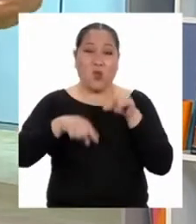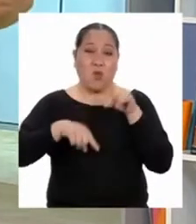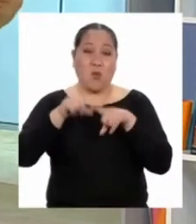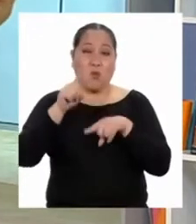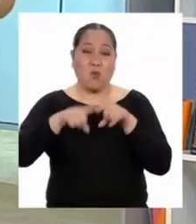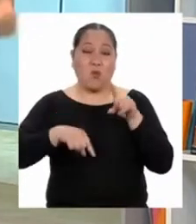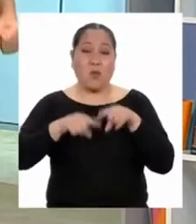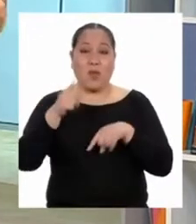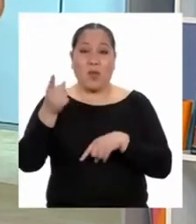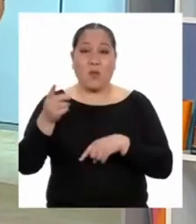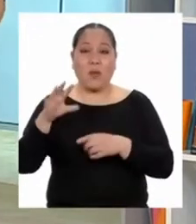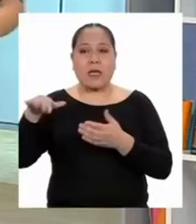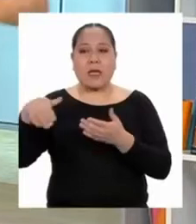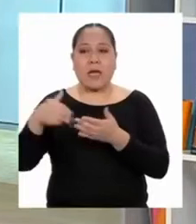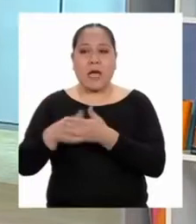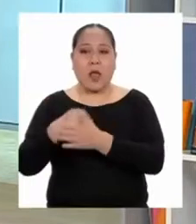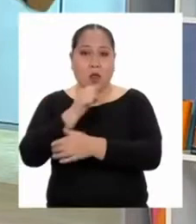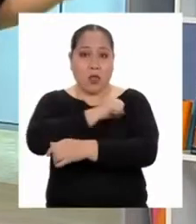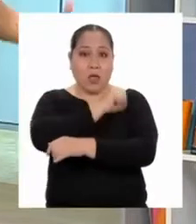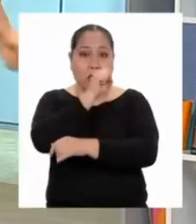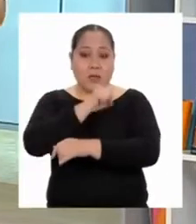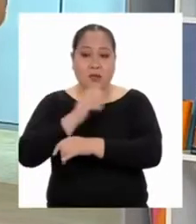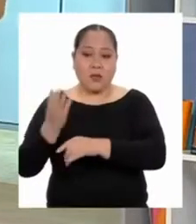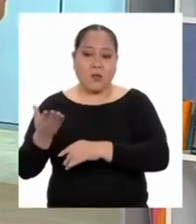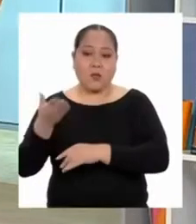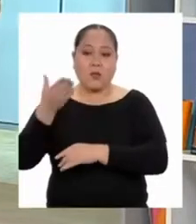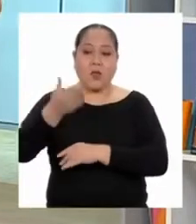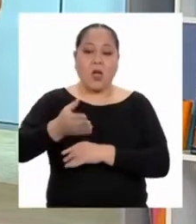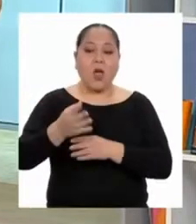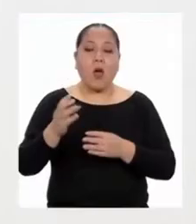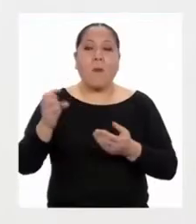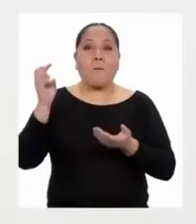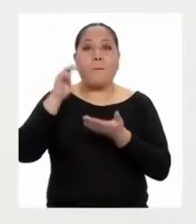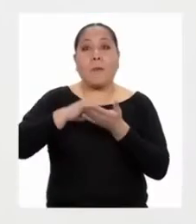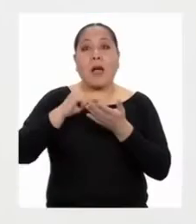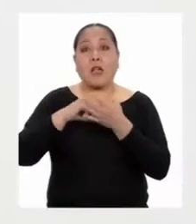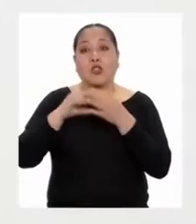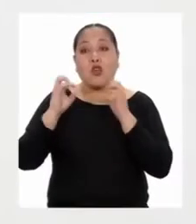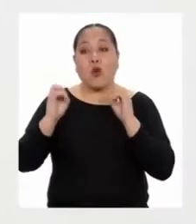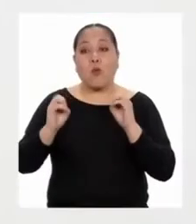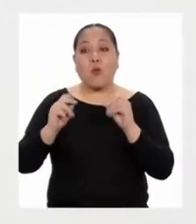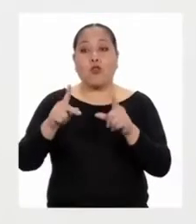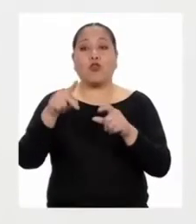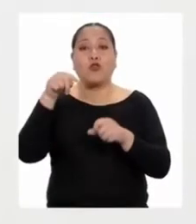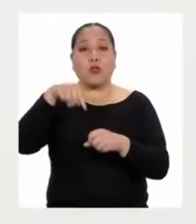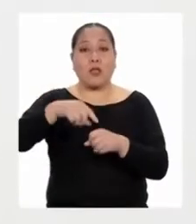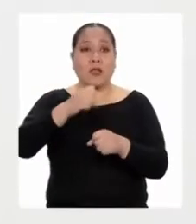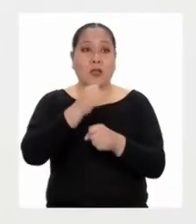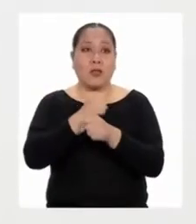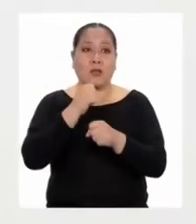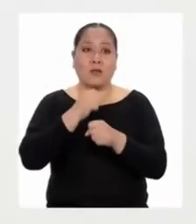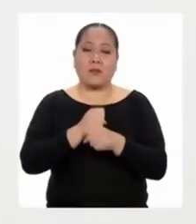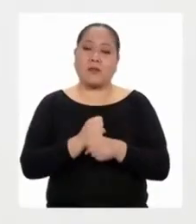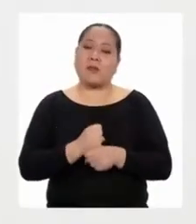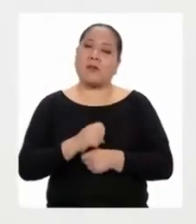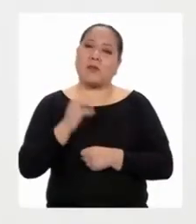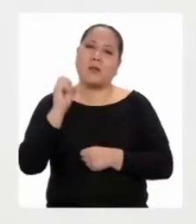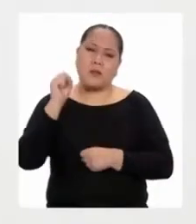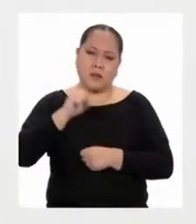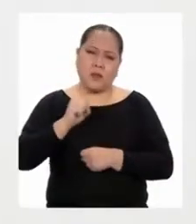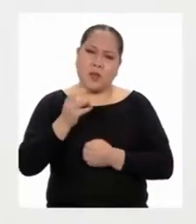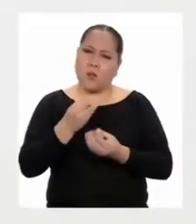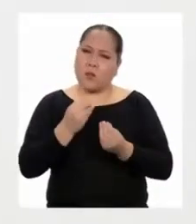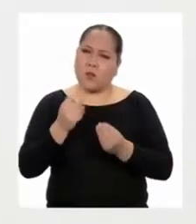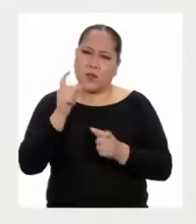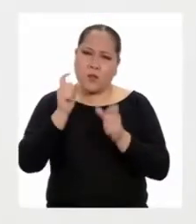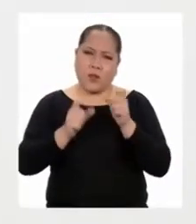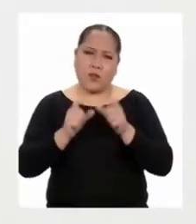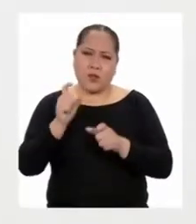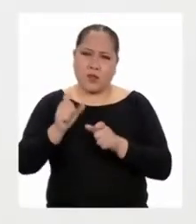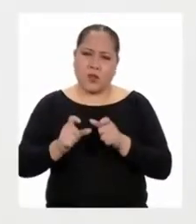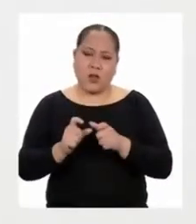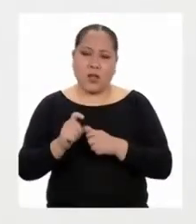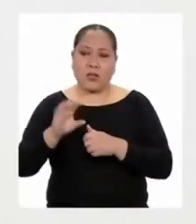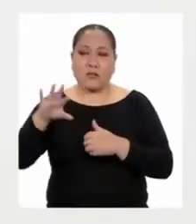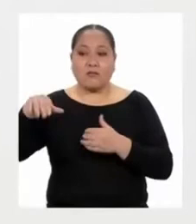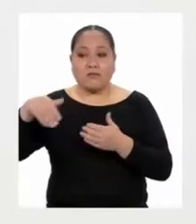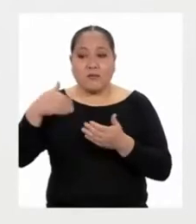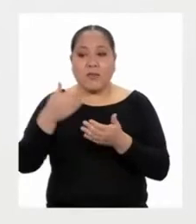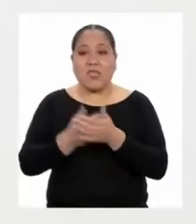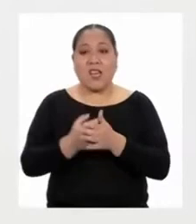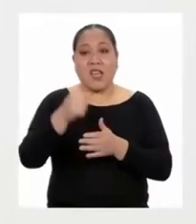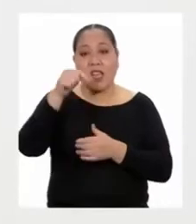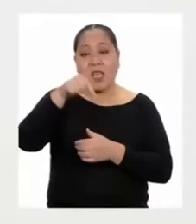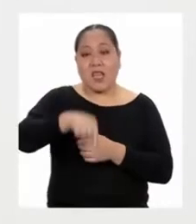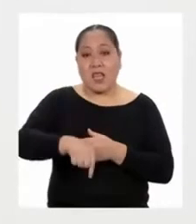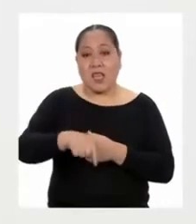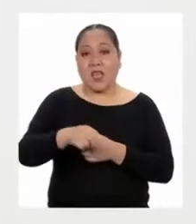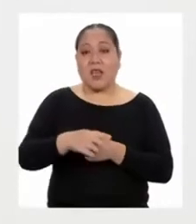migrantes andinos y vinieron a buscar otras oportunidades de trabajo. Claro, muchos vienen no porque quieran, sino porque sus condiciones de